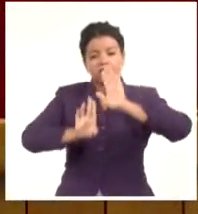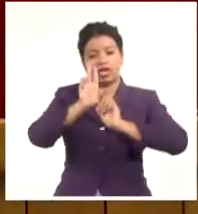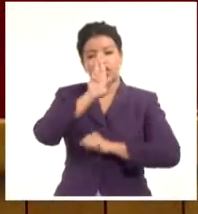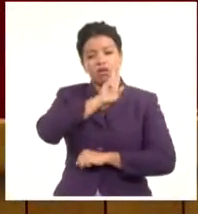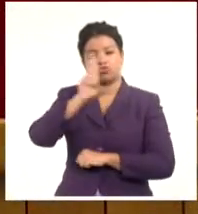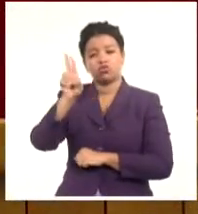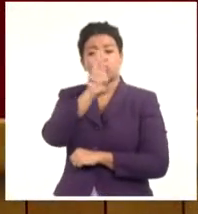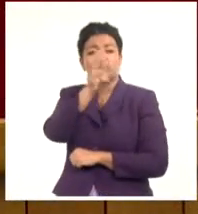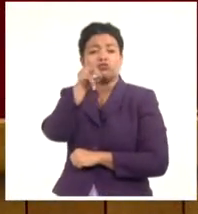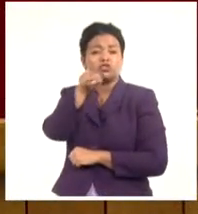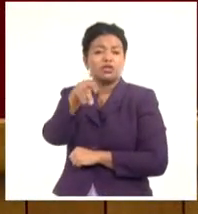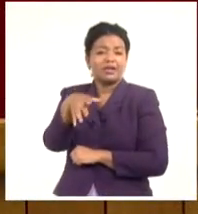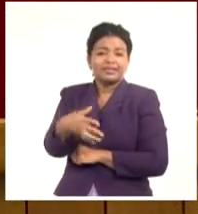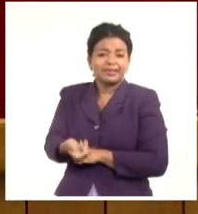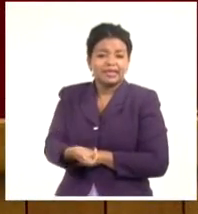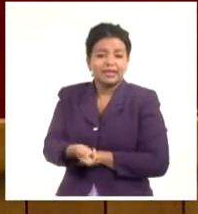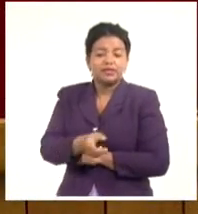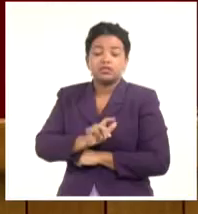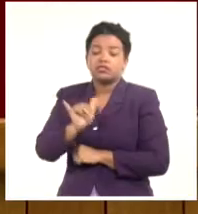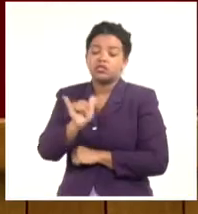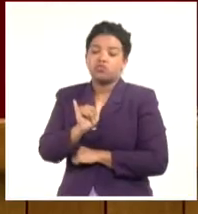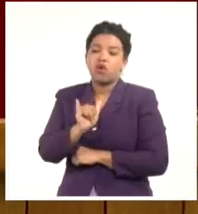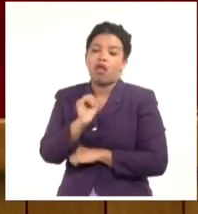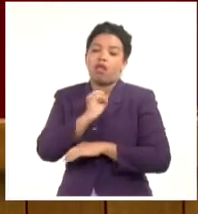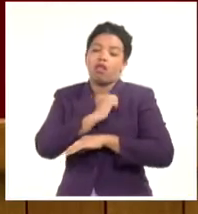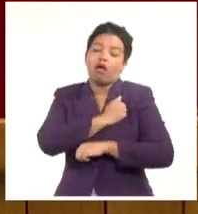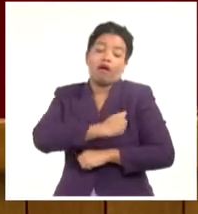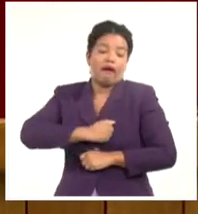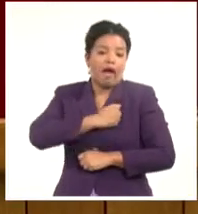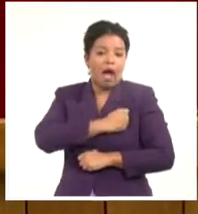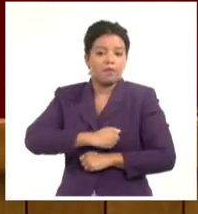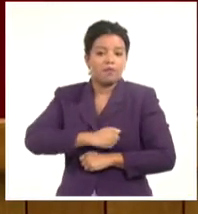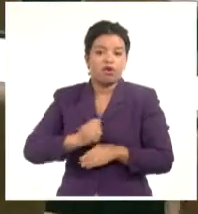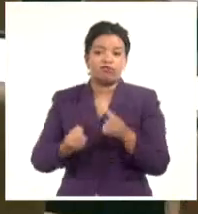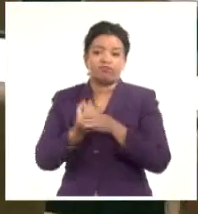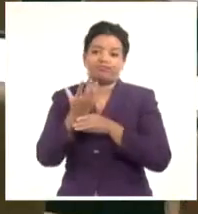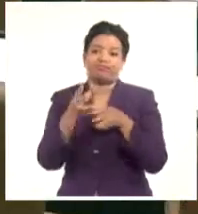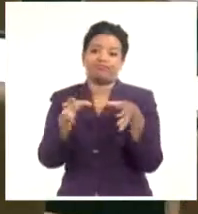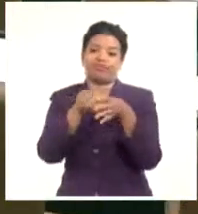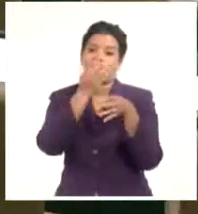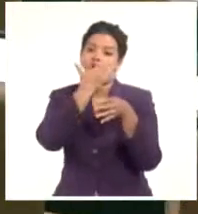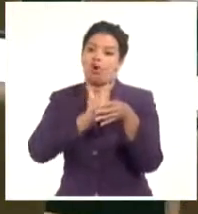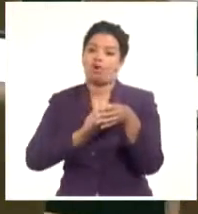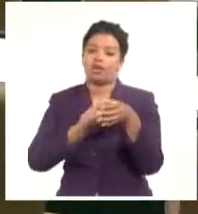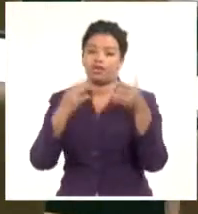que es en primer lugar una gran obra de amor hecha por los jóvenes.